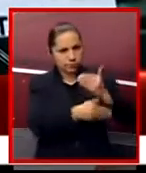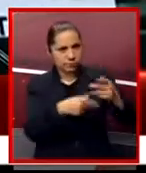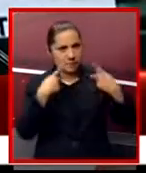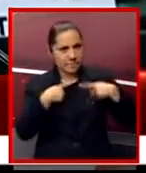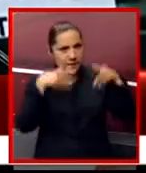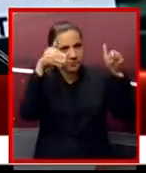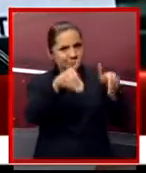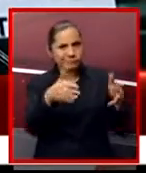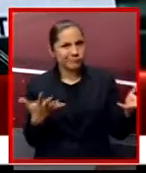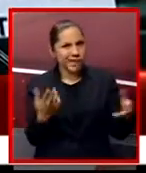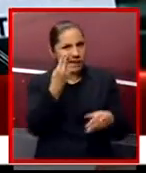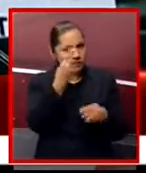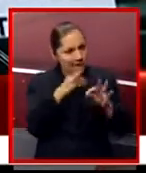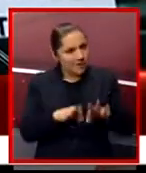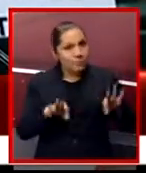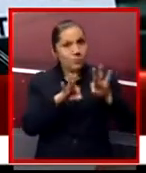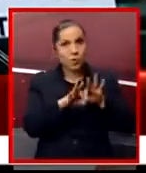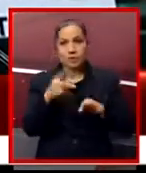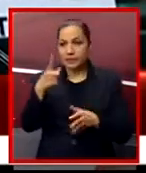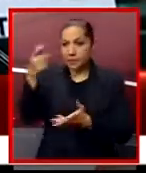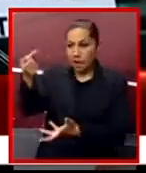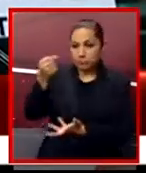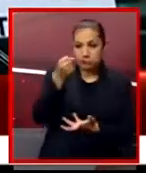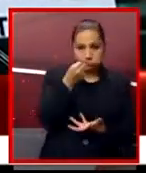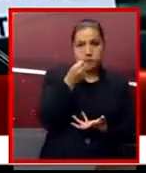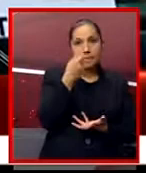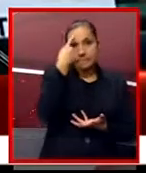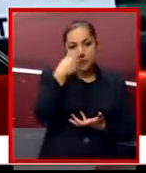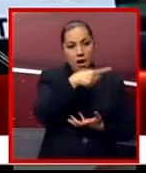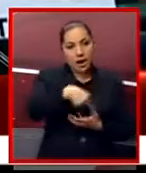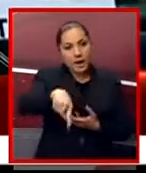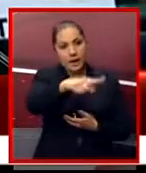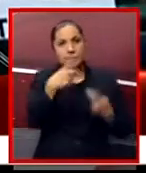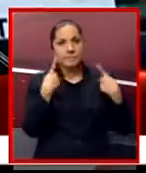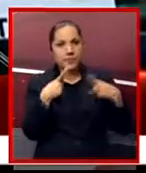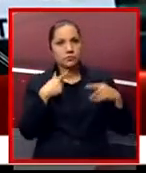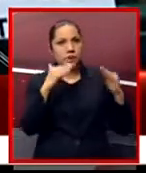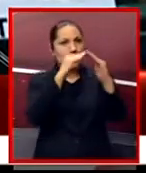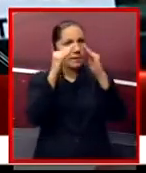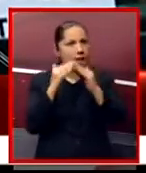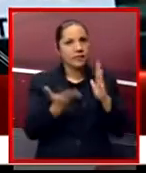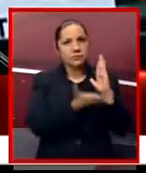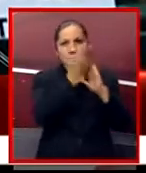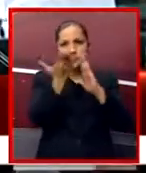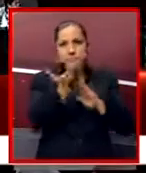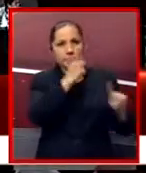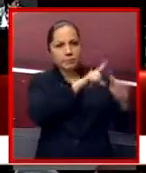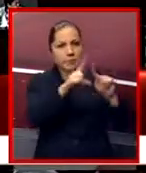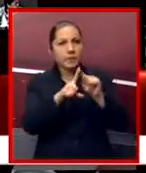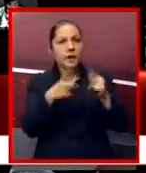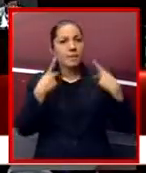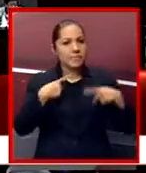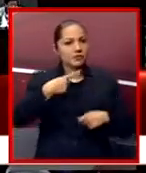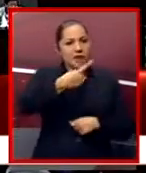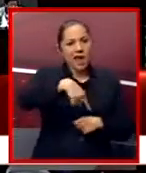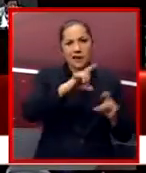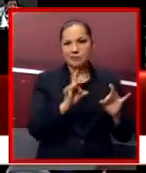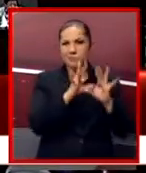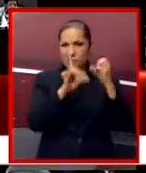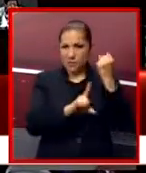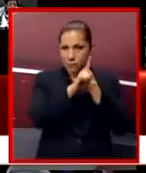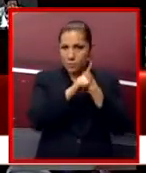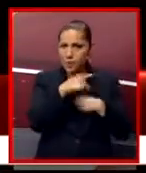destino final de los recursos contemplados, para los damnificados y para la reconstrucción de viviendas. La sociedad